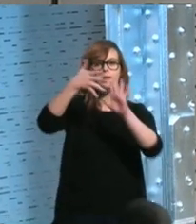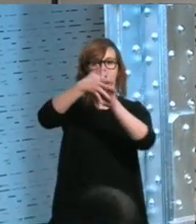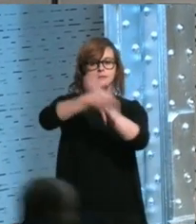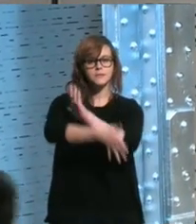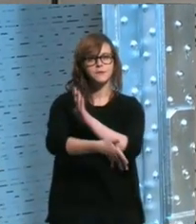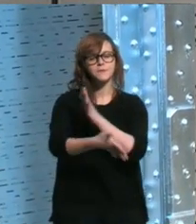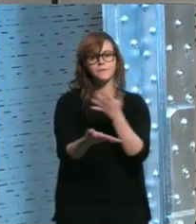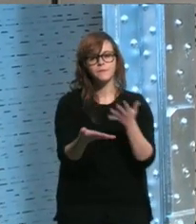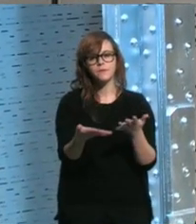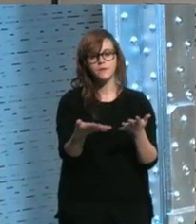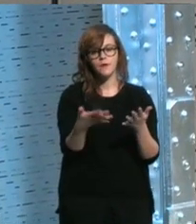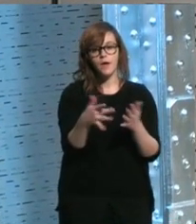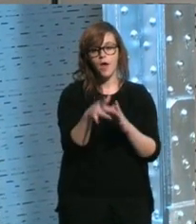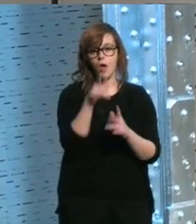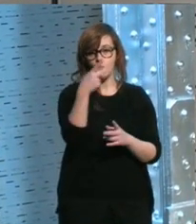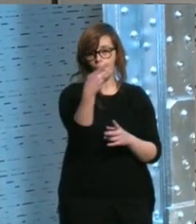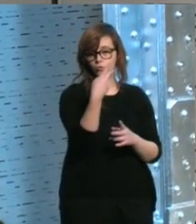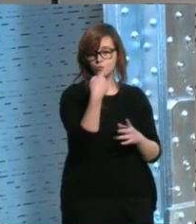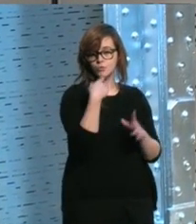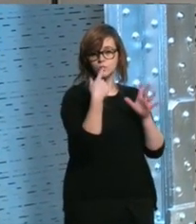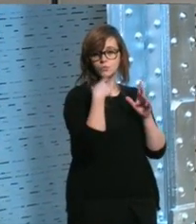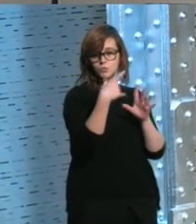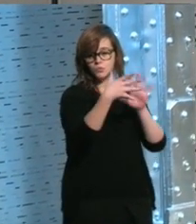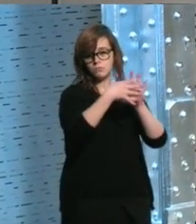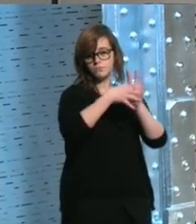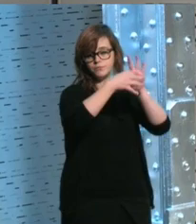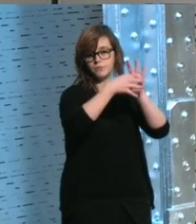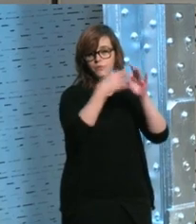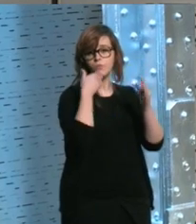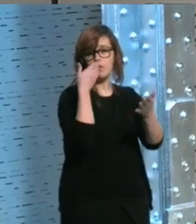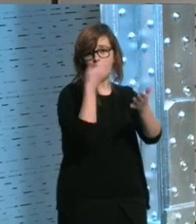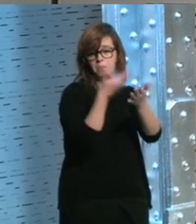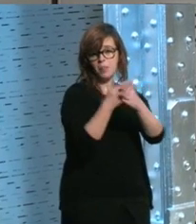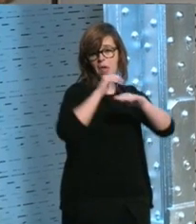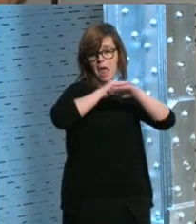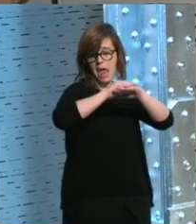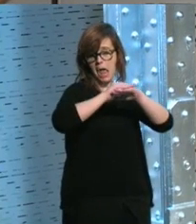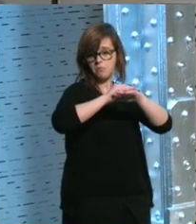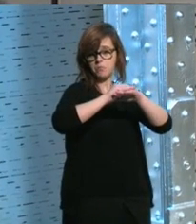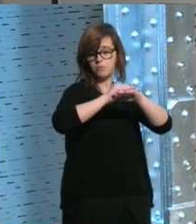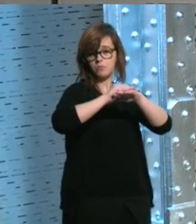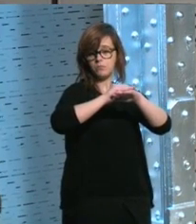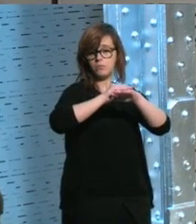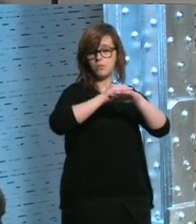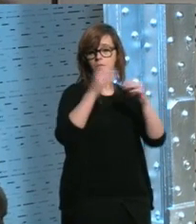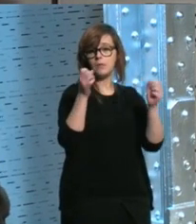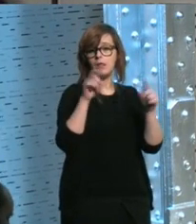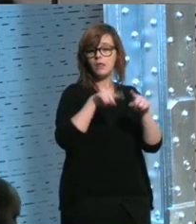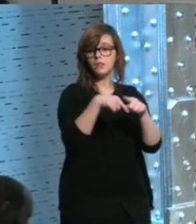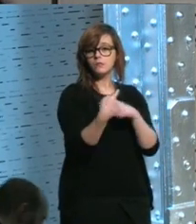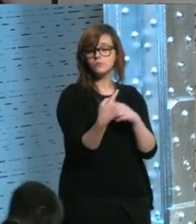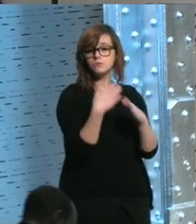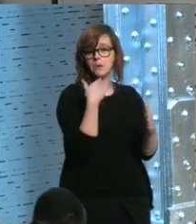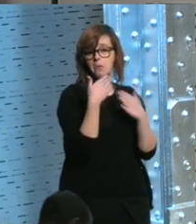simpatizamos uno de ustedes y yo y nos pedimos ser amigos en Facebook y después ya nos hablamos más,